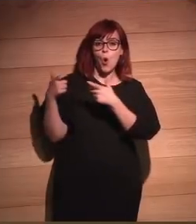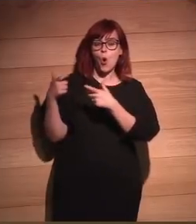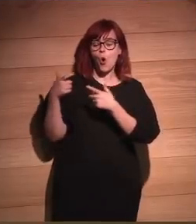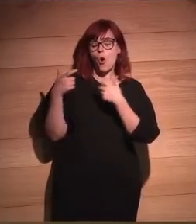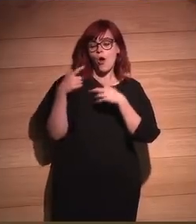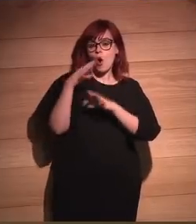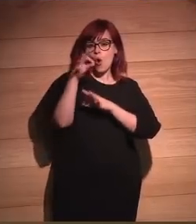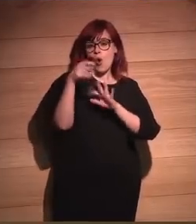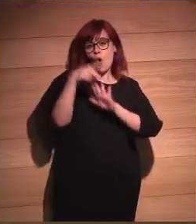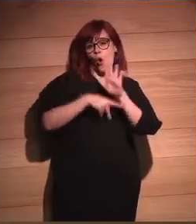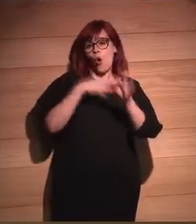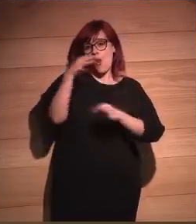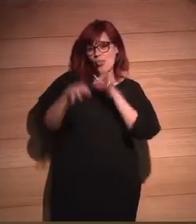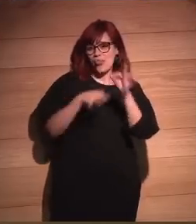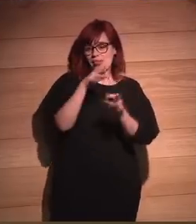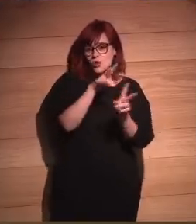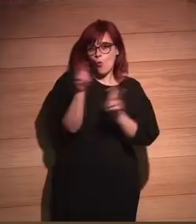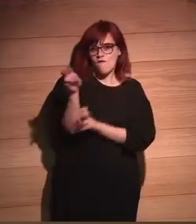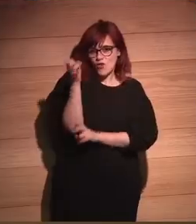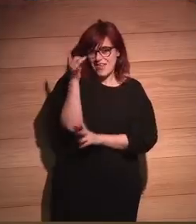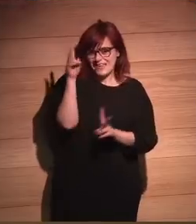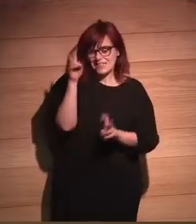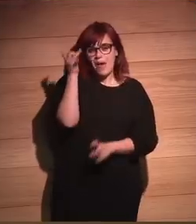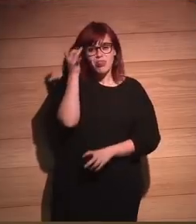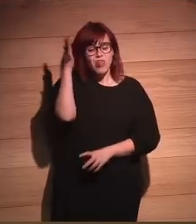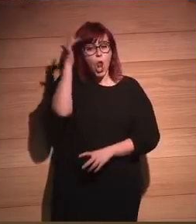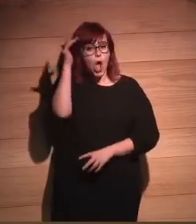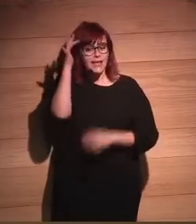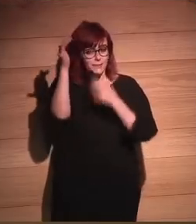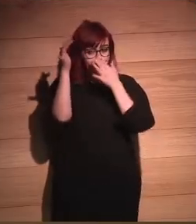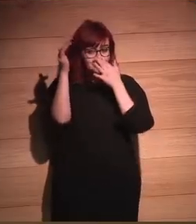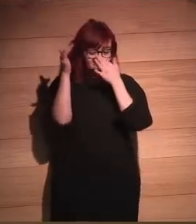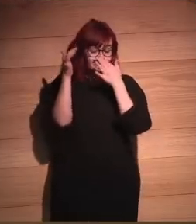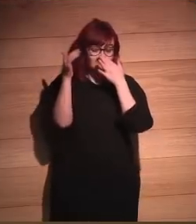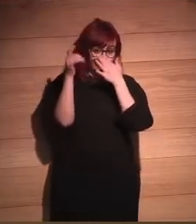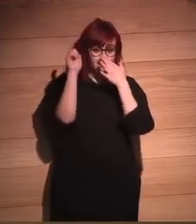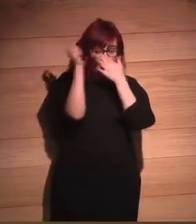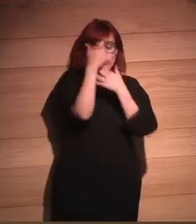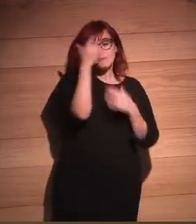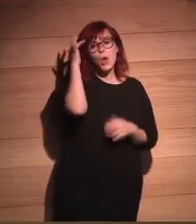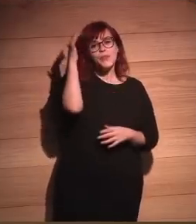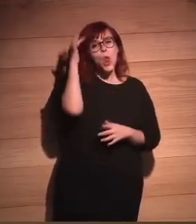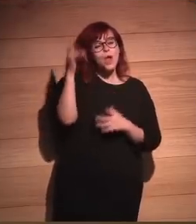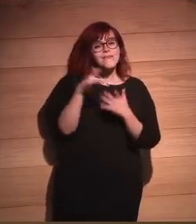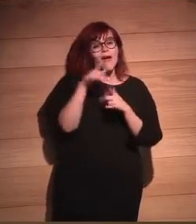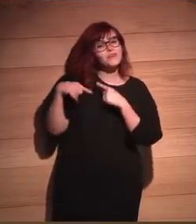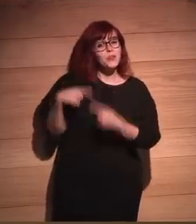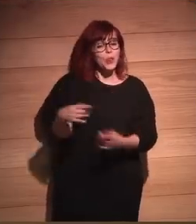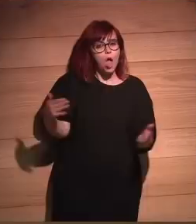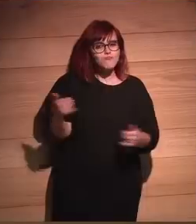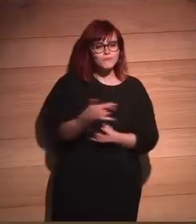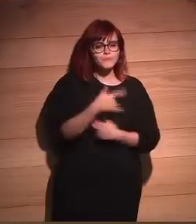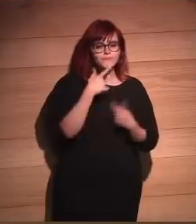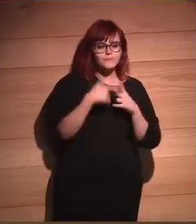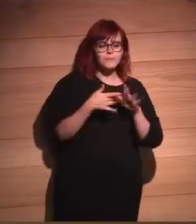nuevo orden, tú empezabas por el nuevo orden ideológico incluso, ¿no? ¿Dónde están los conceptos ideológicos tradicionales? Tú